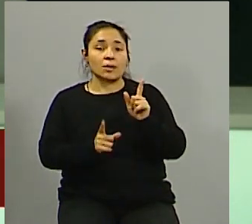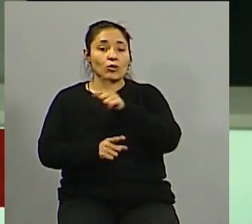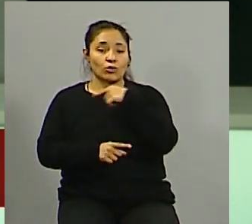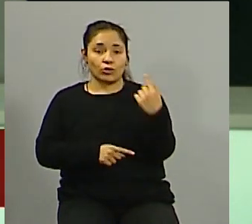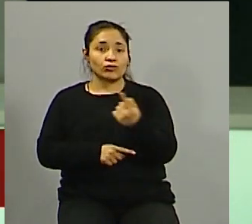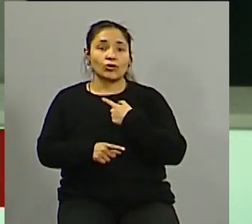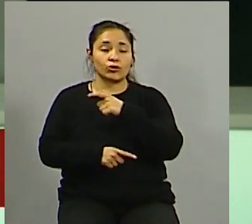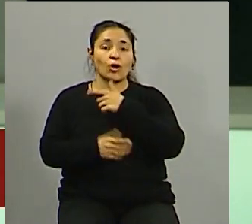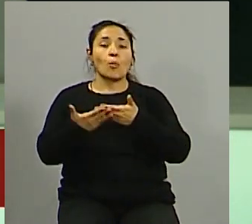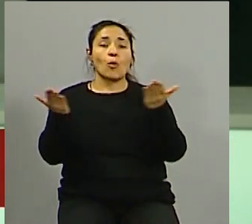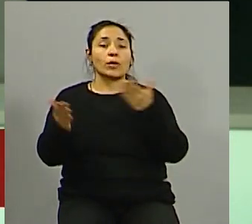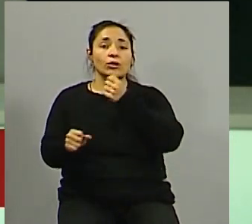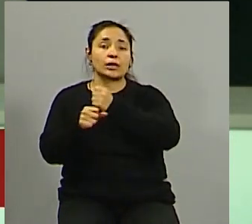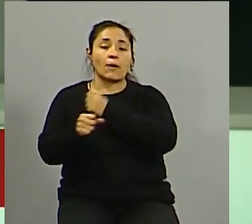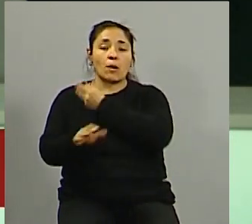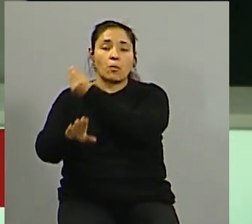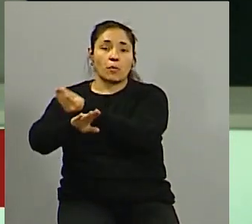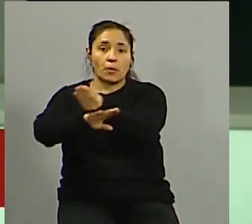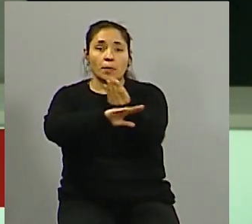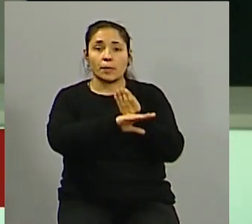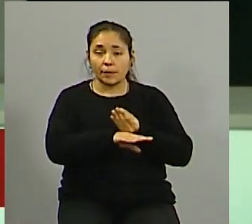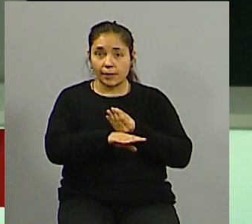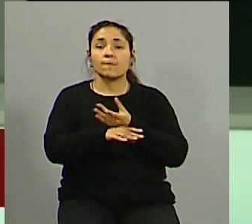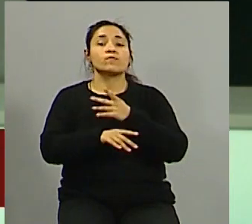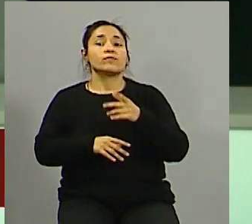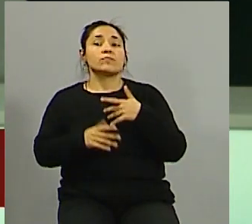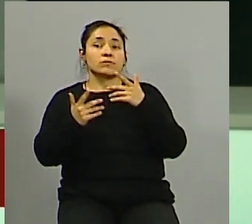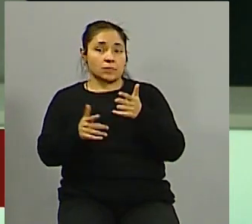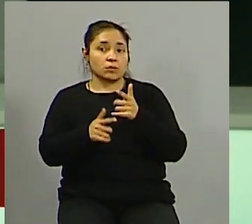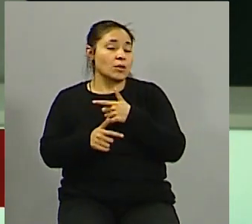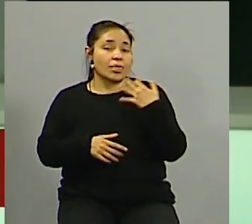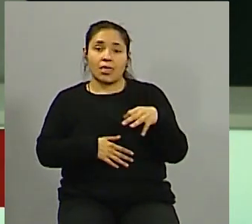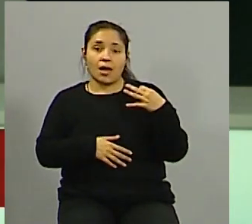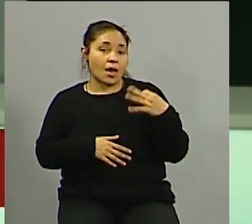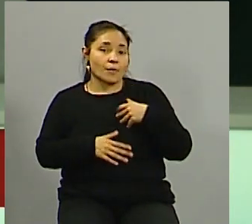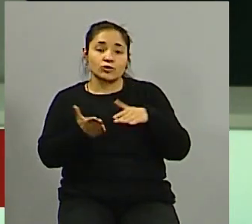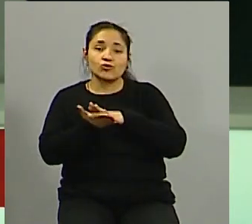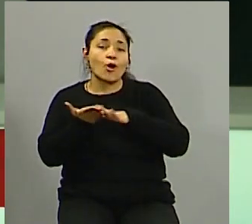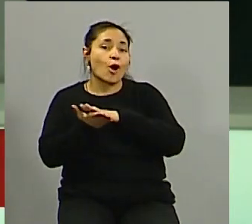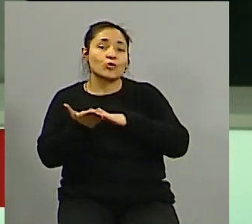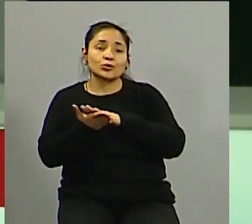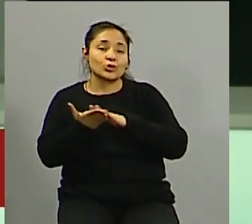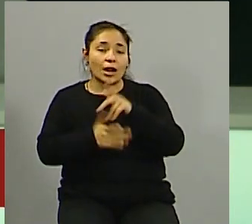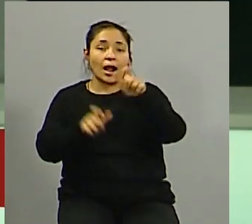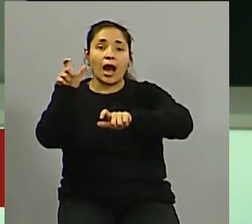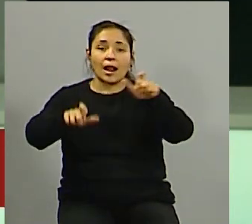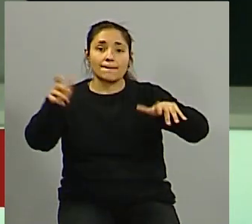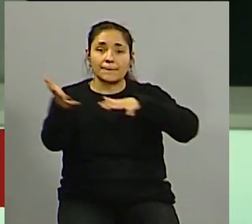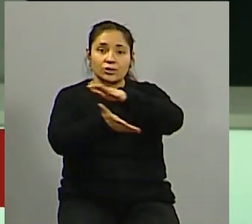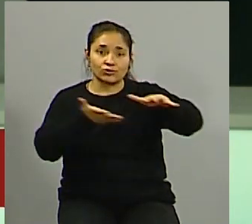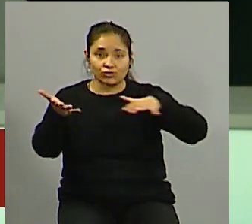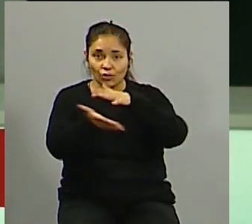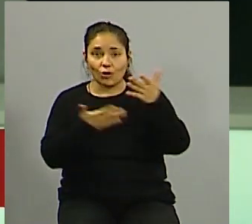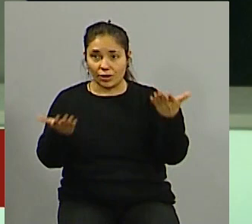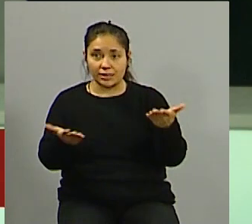cargos públicos y que muchas veces hasta nos presentamos y ofrecemos una plataforma electoral. Creo que es solucionarle los problemas a los